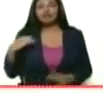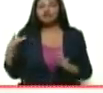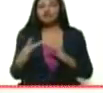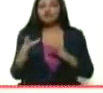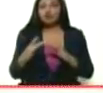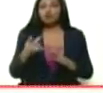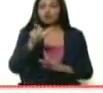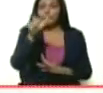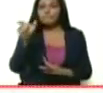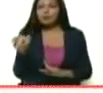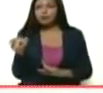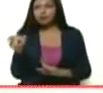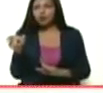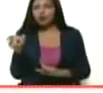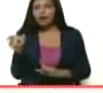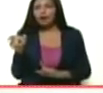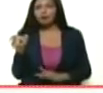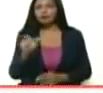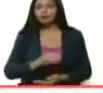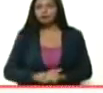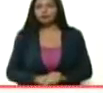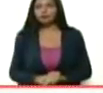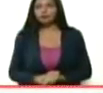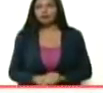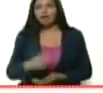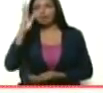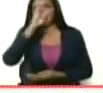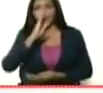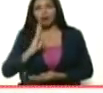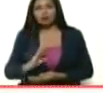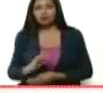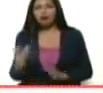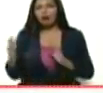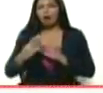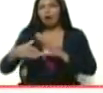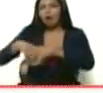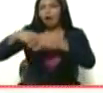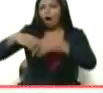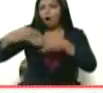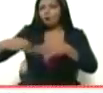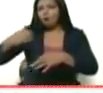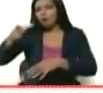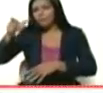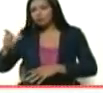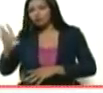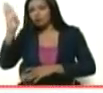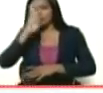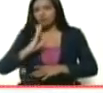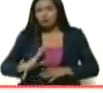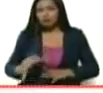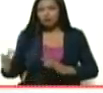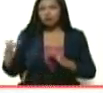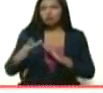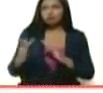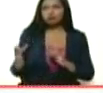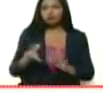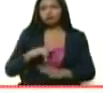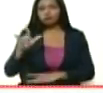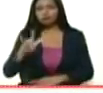una persona procedente de Brasil. Este caso es derivado de un caso